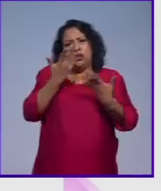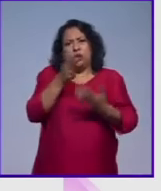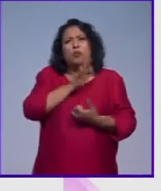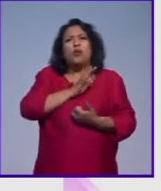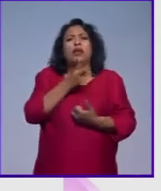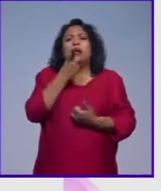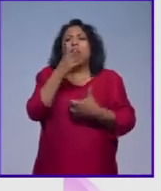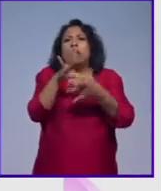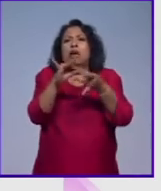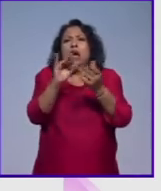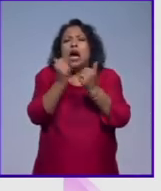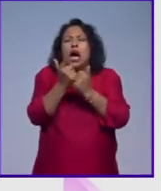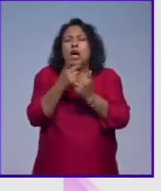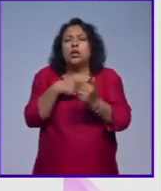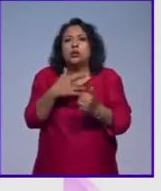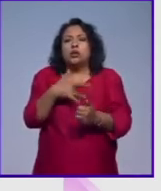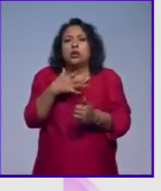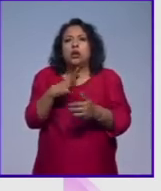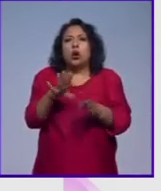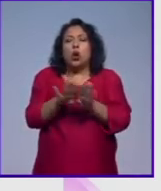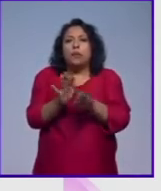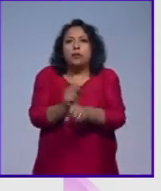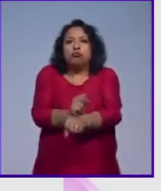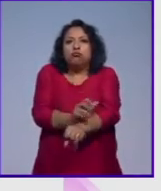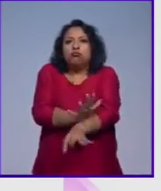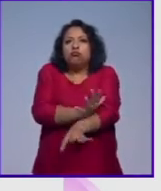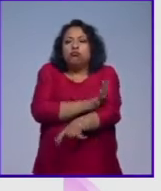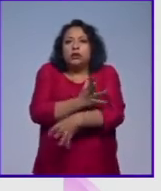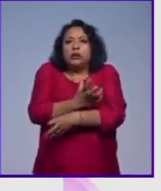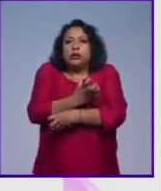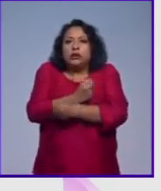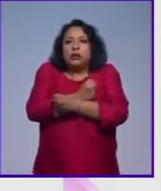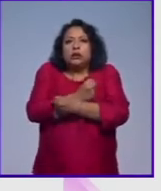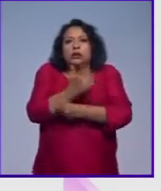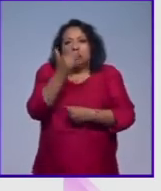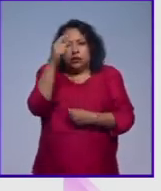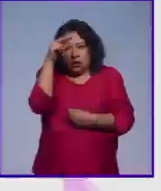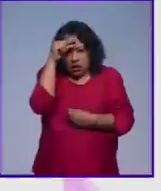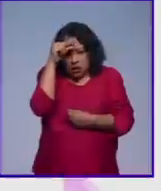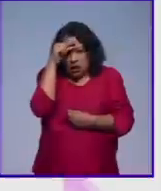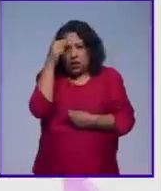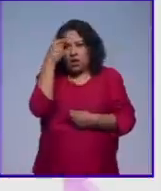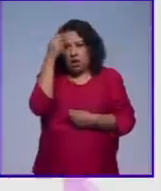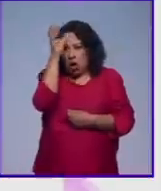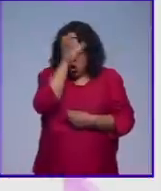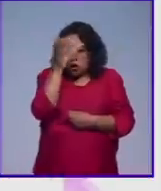decirnos algo y conmover o tocar, la inteligencia, la conciencia.